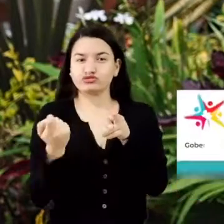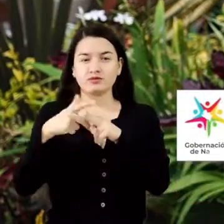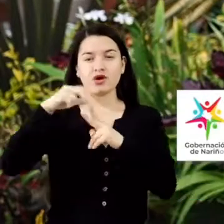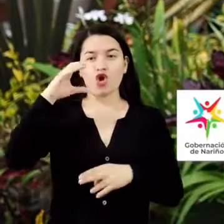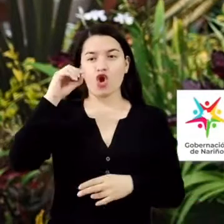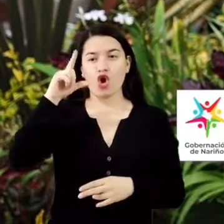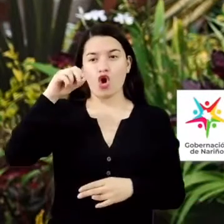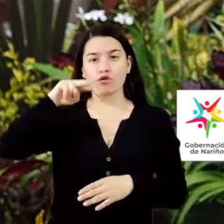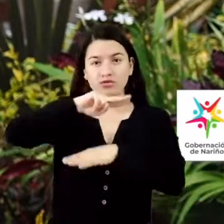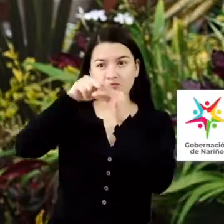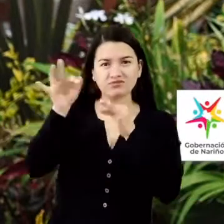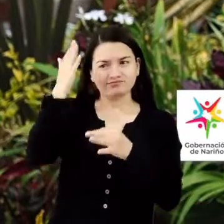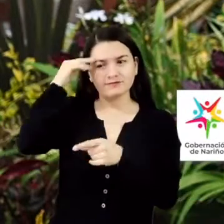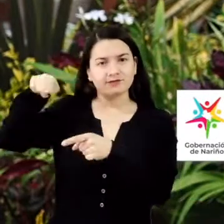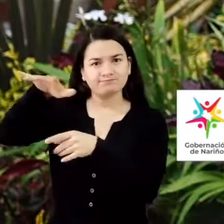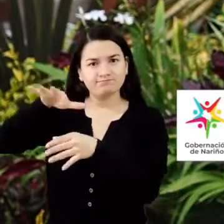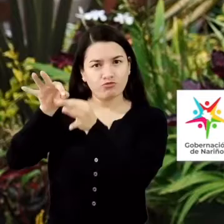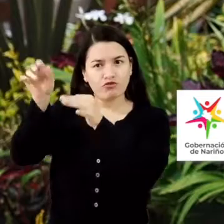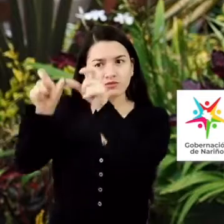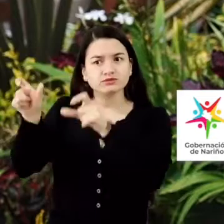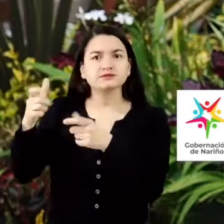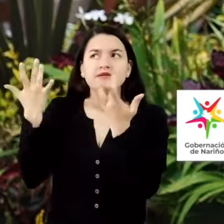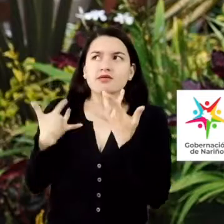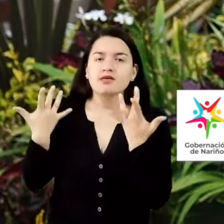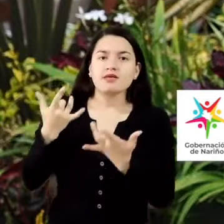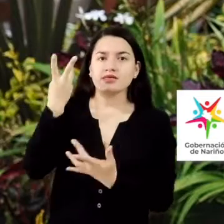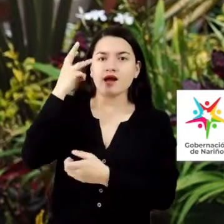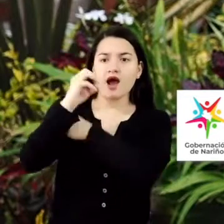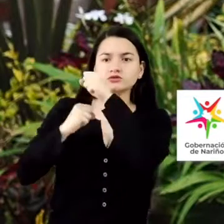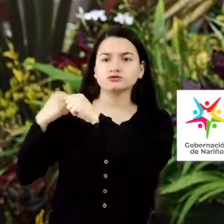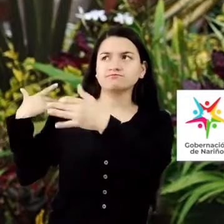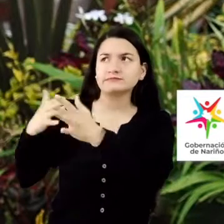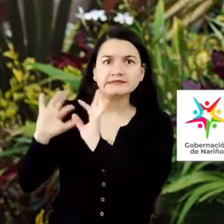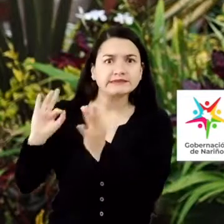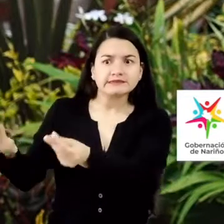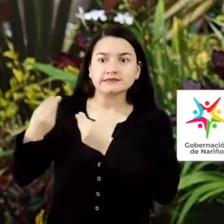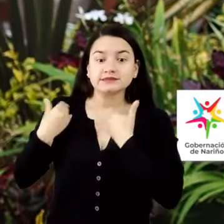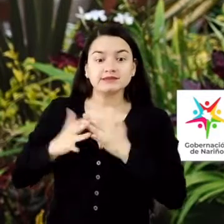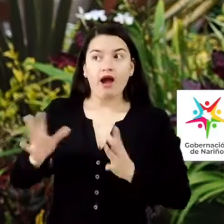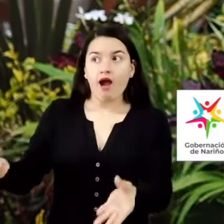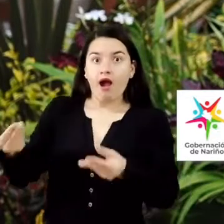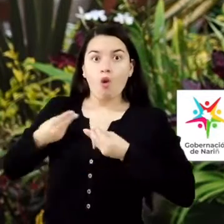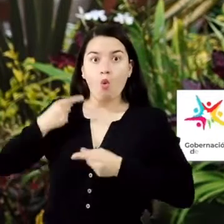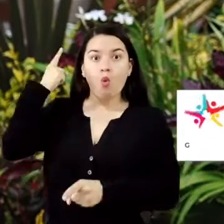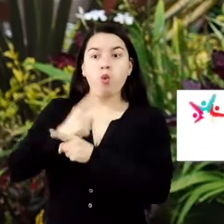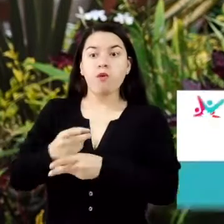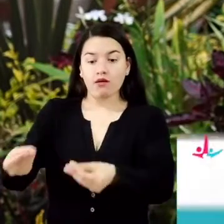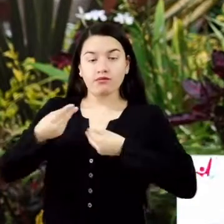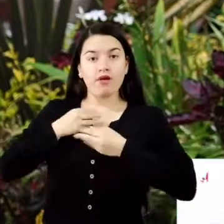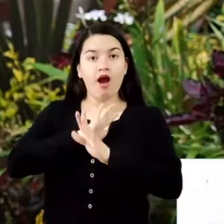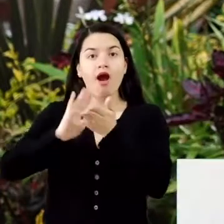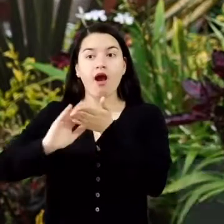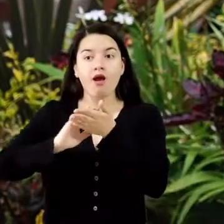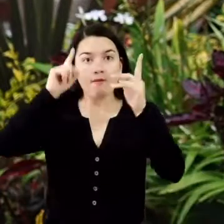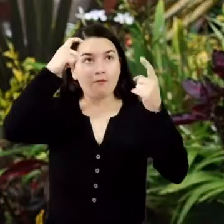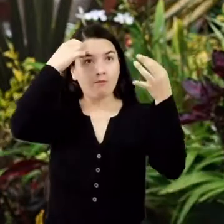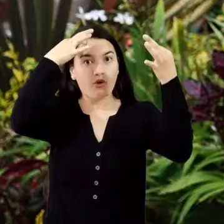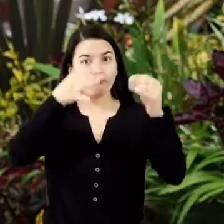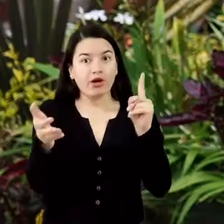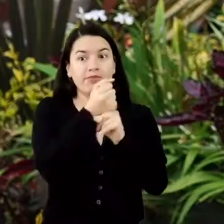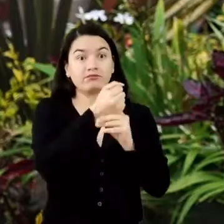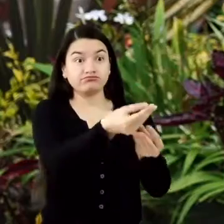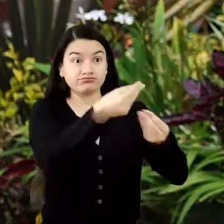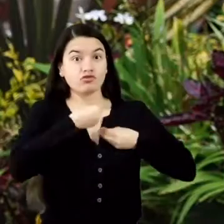Colón. Una obra esperada por la comunidad desde hace 30 años y que hoy se hace una realidad gracias a